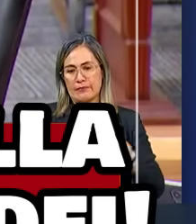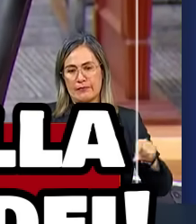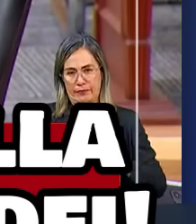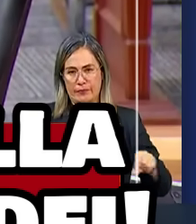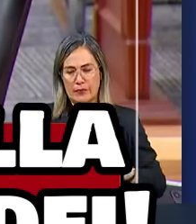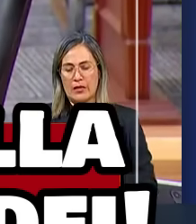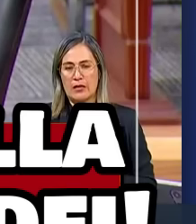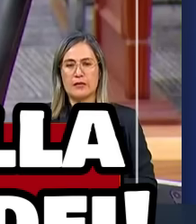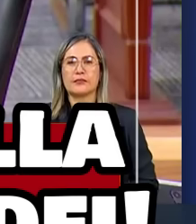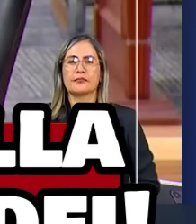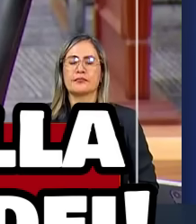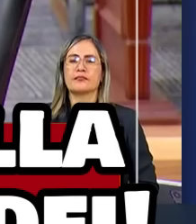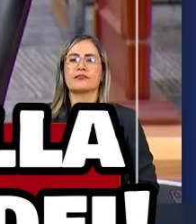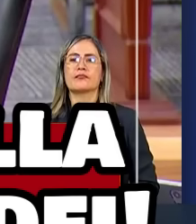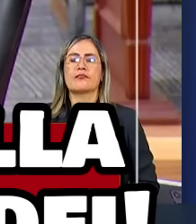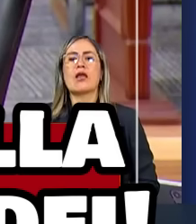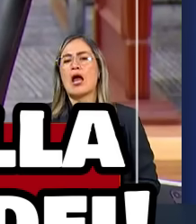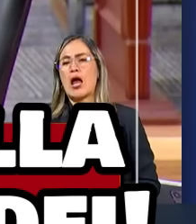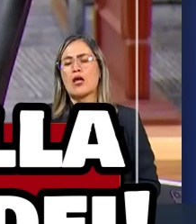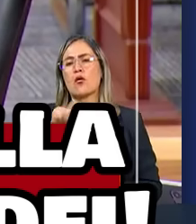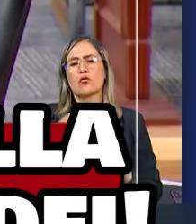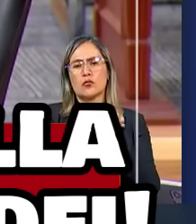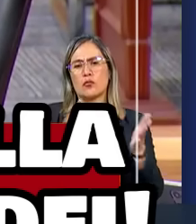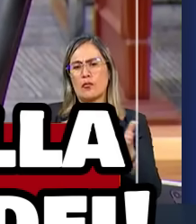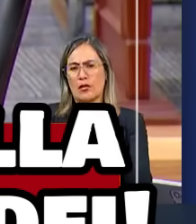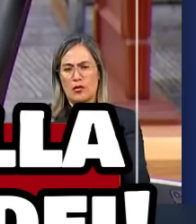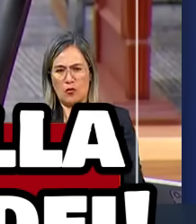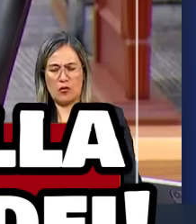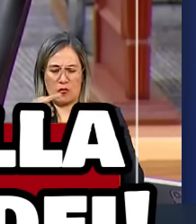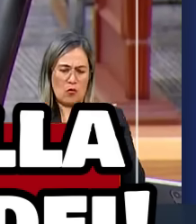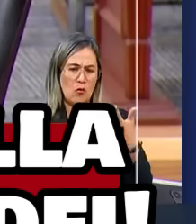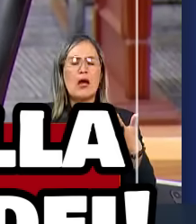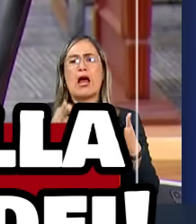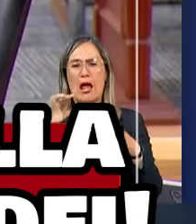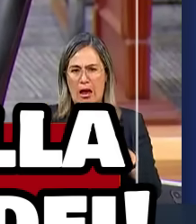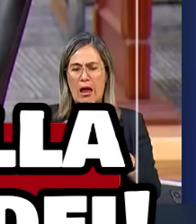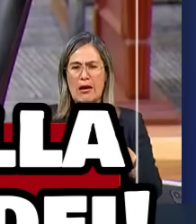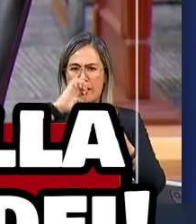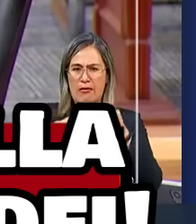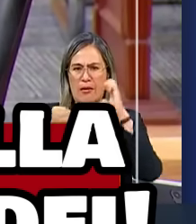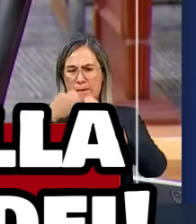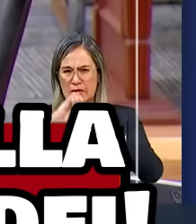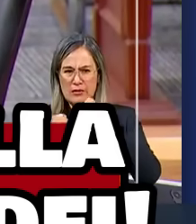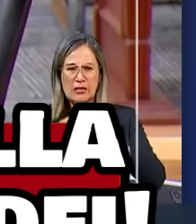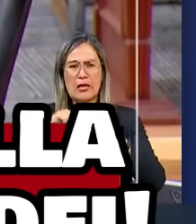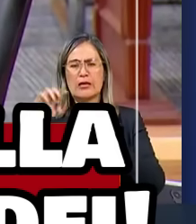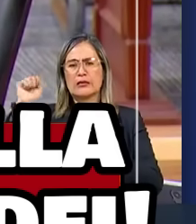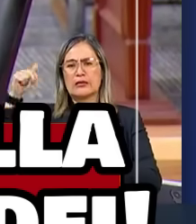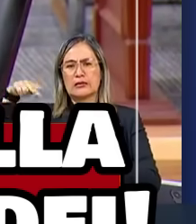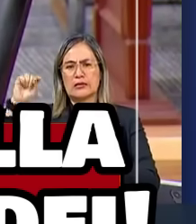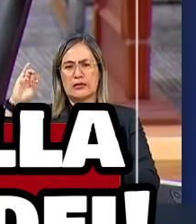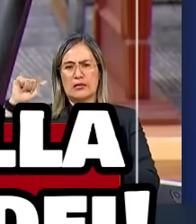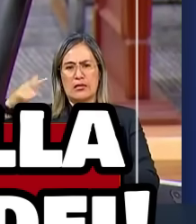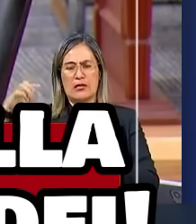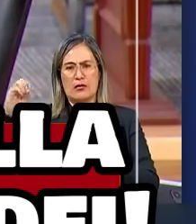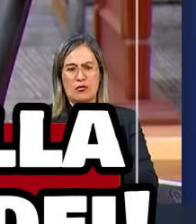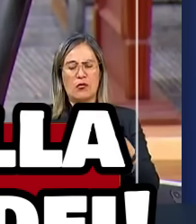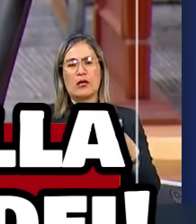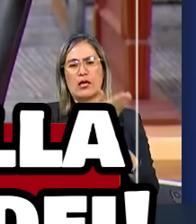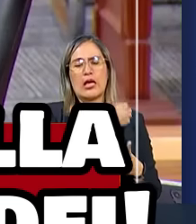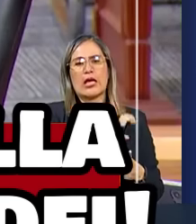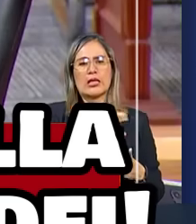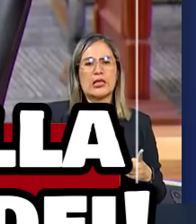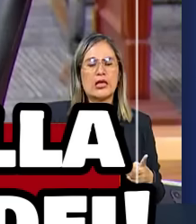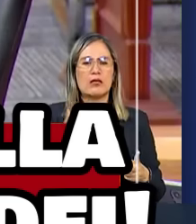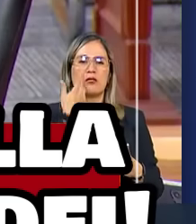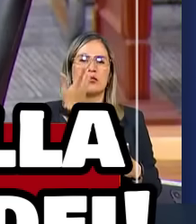debe considerarse que existen múltiples notas periodísticas a pie de página que dan cuenta del conflicto existente entre Santiago Nieto Castillo y el aspirante a candidato,